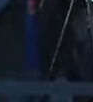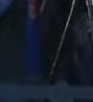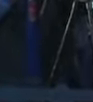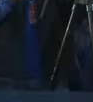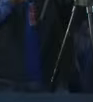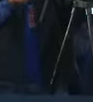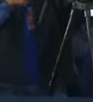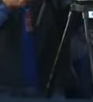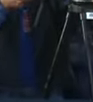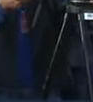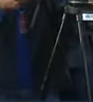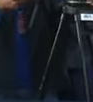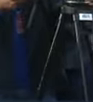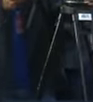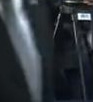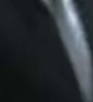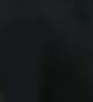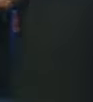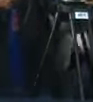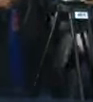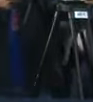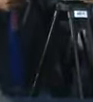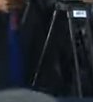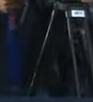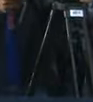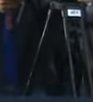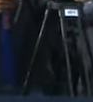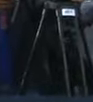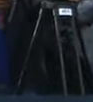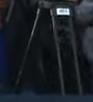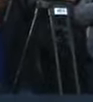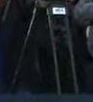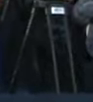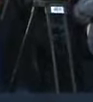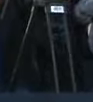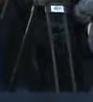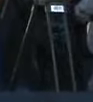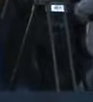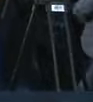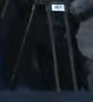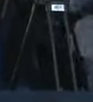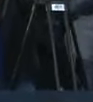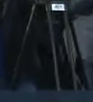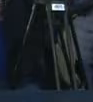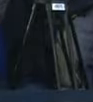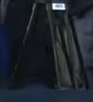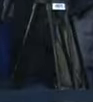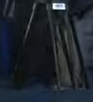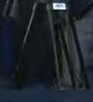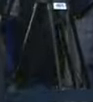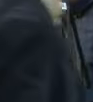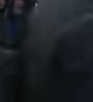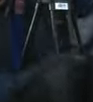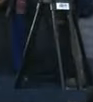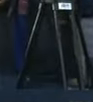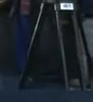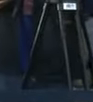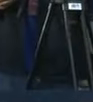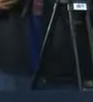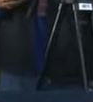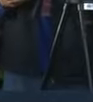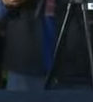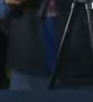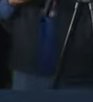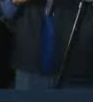El alcalde del Distrito Metropolitano de Quito, el doctor Santiago Guarderas Izquierdo, y el alcalde electo del Distrito Metropolitano de